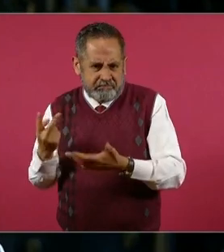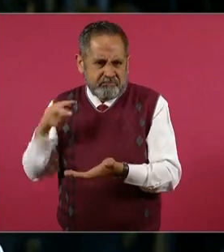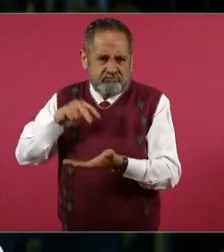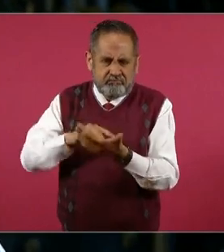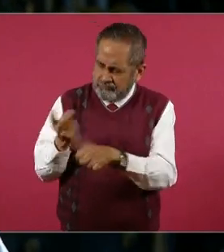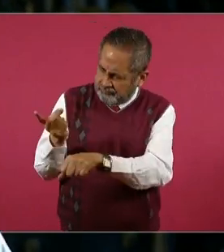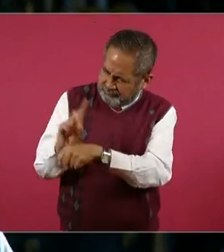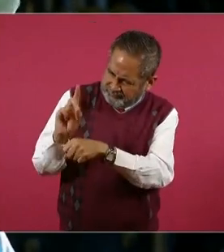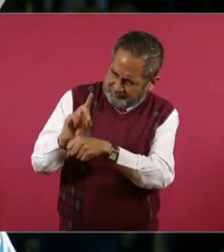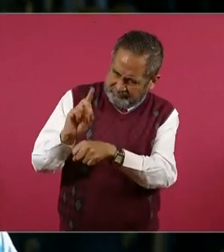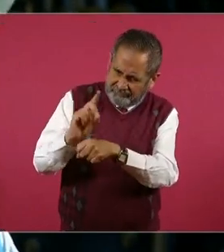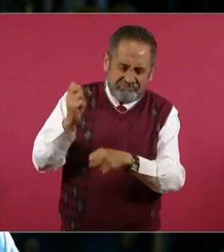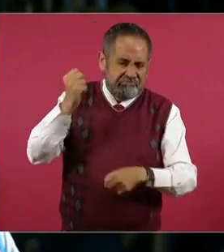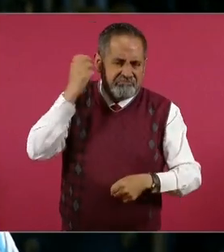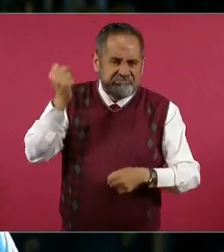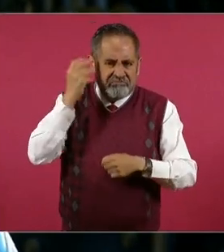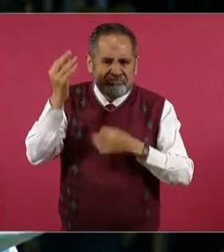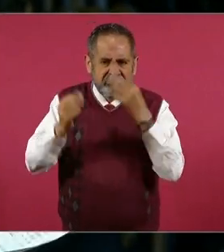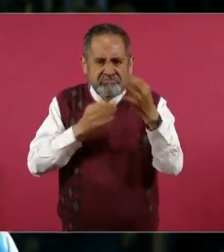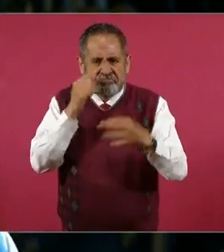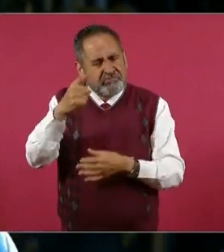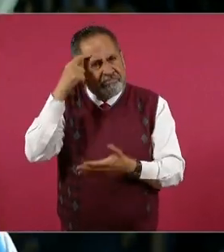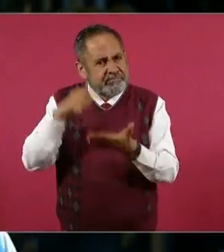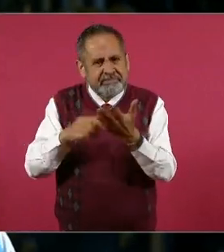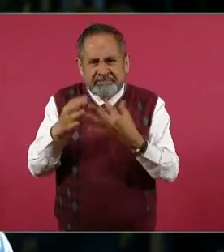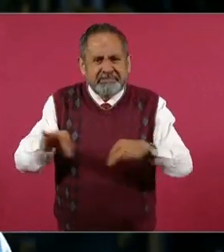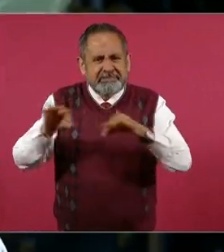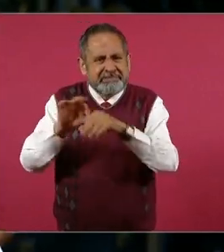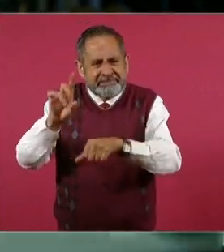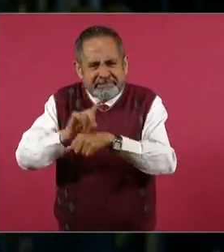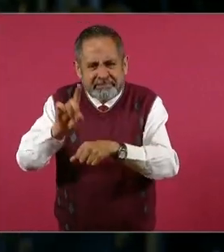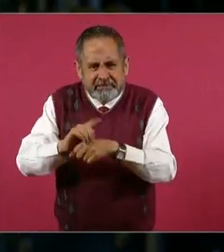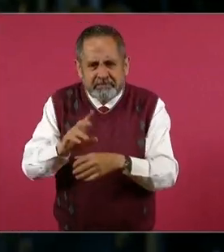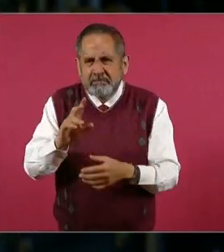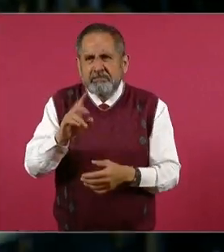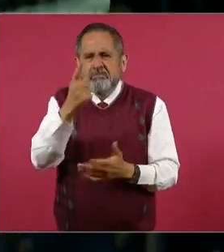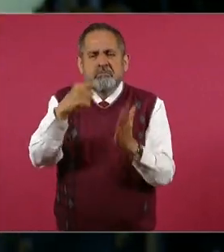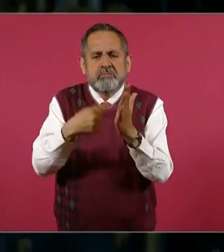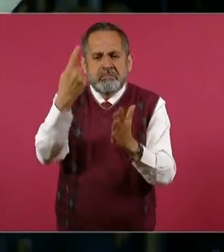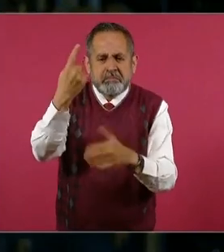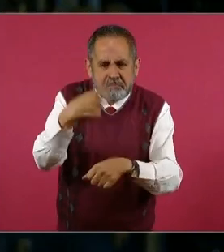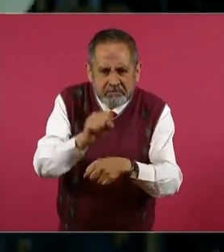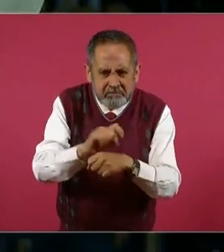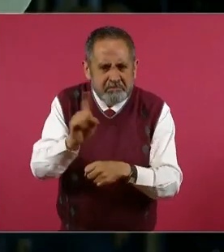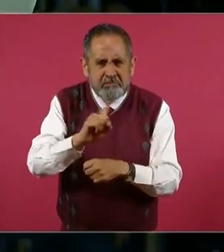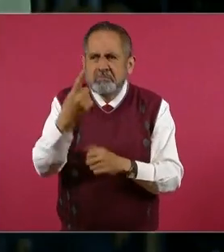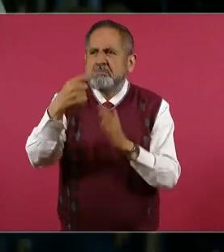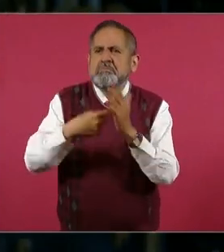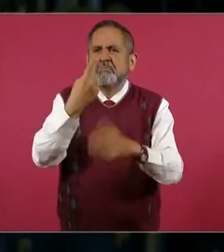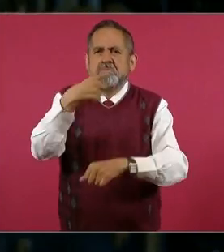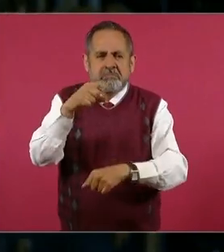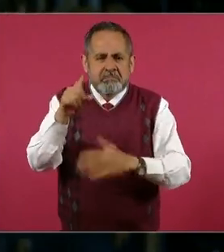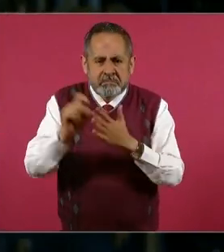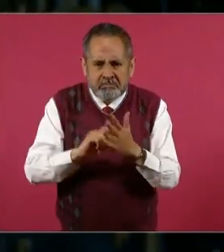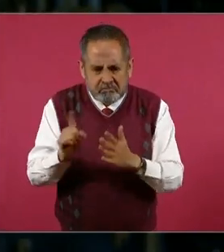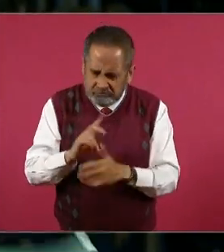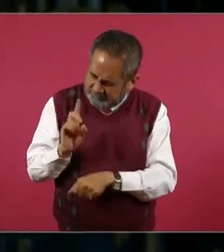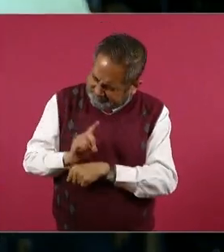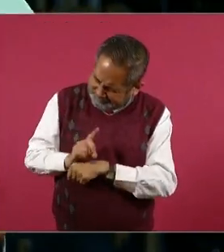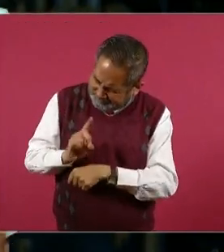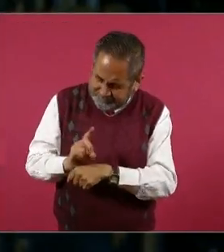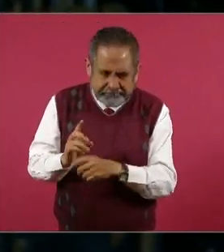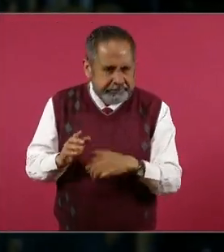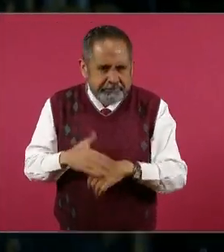diarias. ¿Por qué consideró que era tan importante hacerlo diario? ¿Por qué no una vez a la semana? ¿Por qué no una vez al mes? Sino